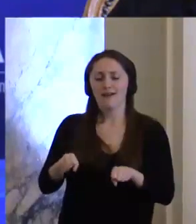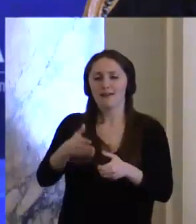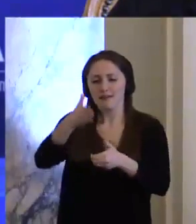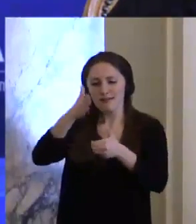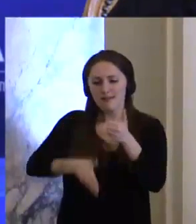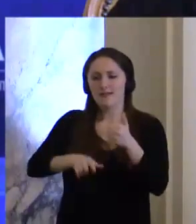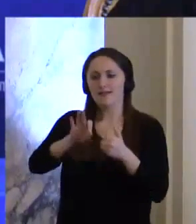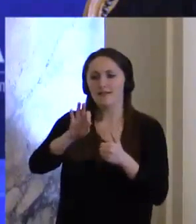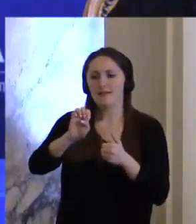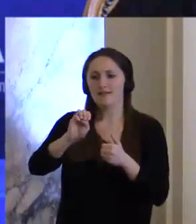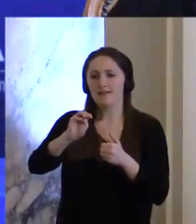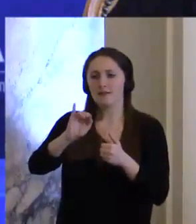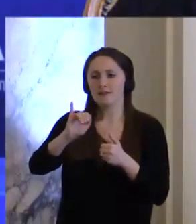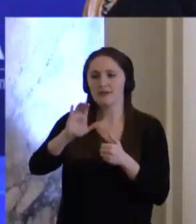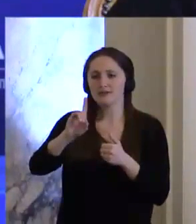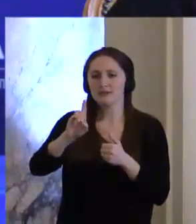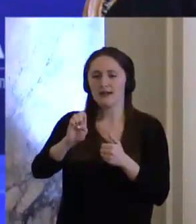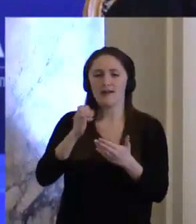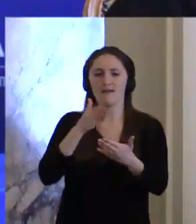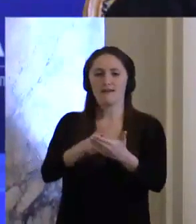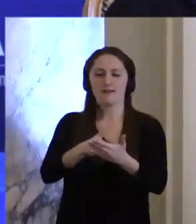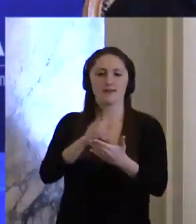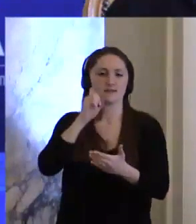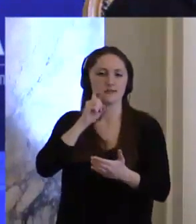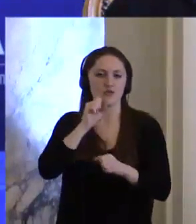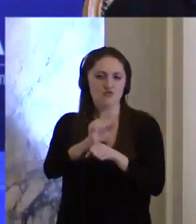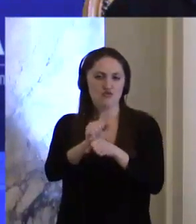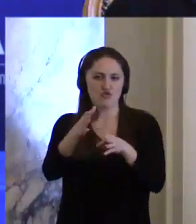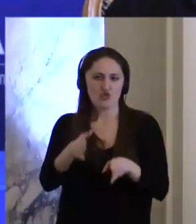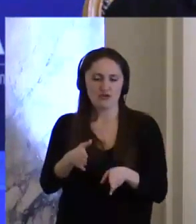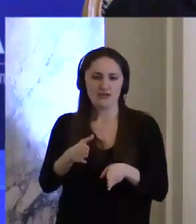trabajadoras sexuales, yo creo que